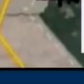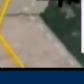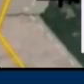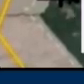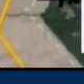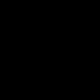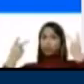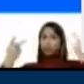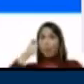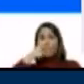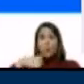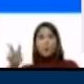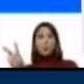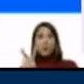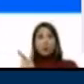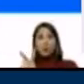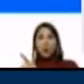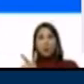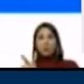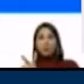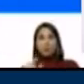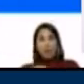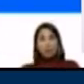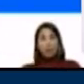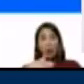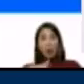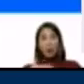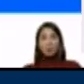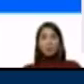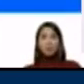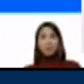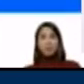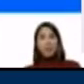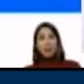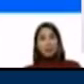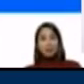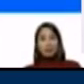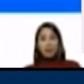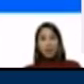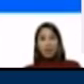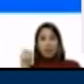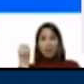vigor. Bueno, sí, lo de Copa viene a ser un jalón de orejas. Uno, te portaste mal,